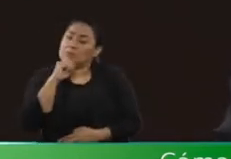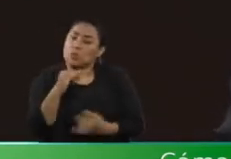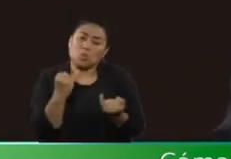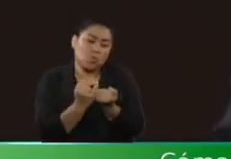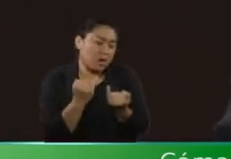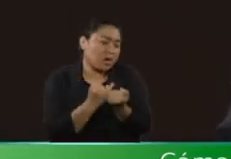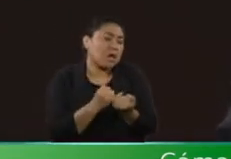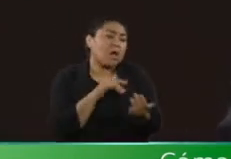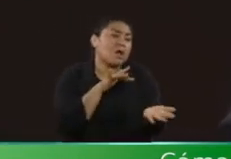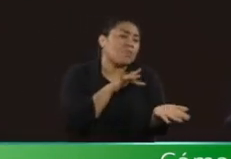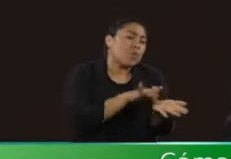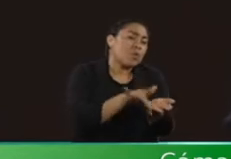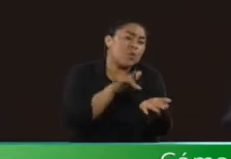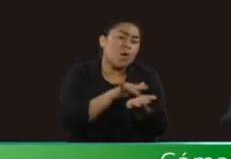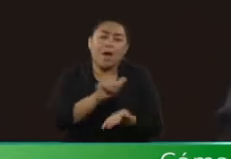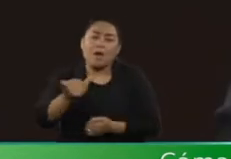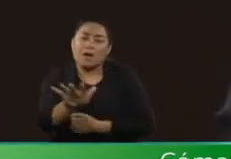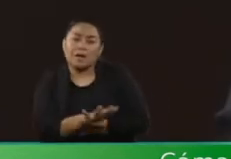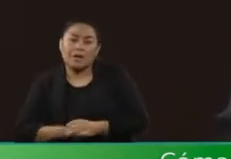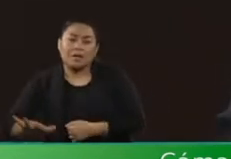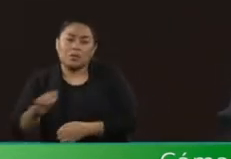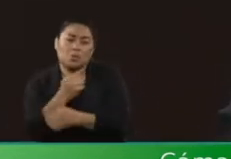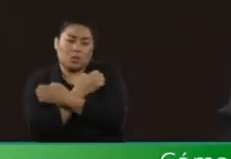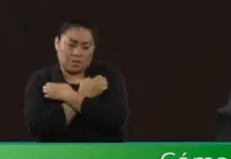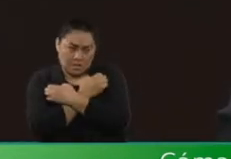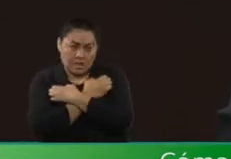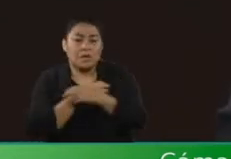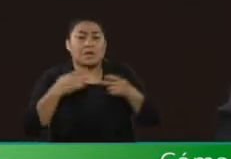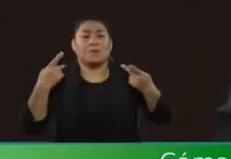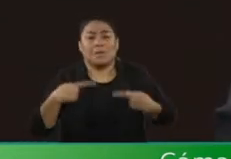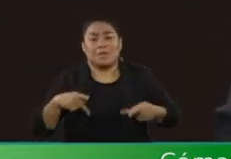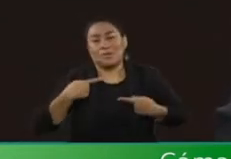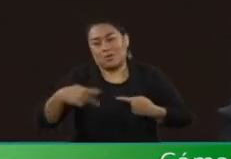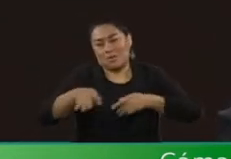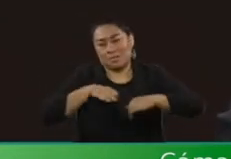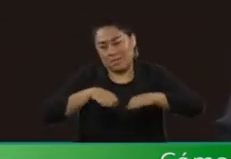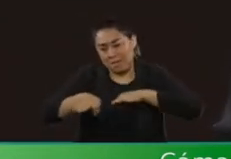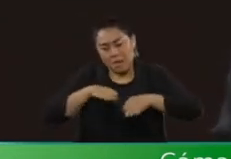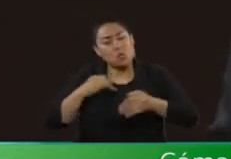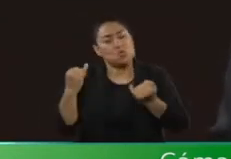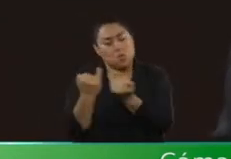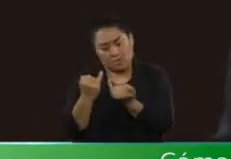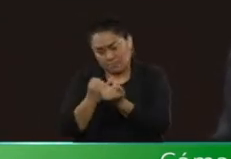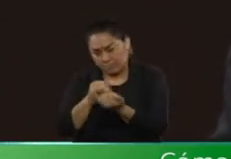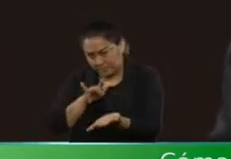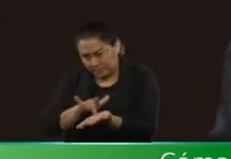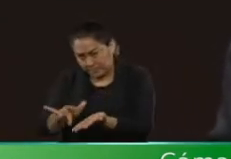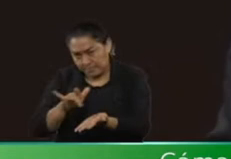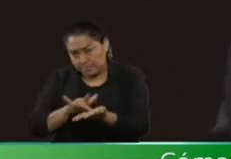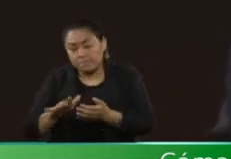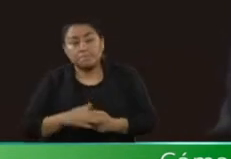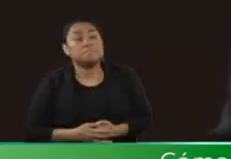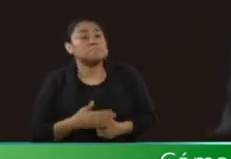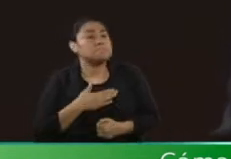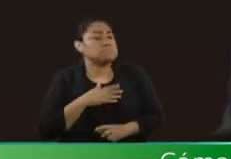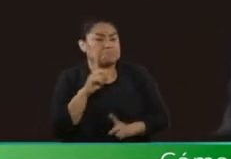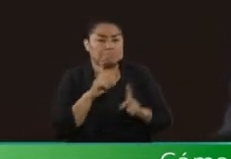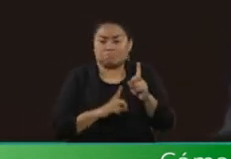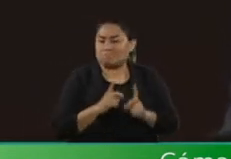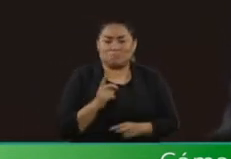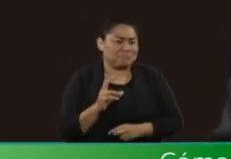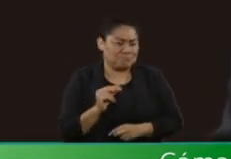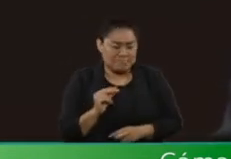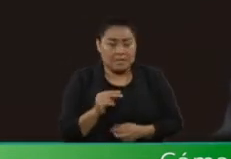todos los apoyos al sistema de educación y los trabajadores del servicio de la educación. Sin duda, este es un